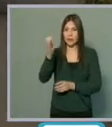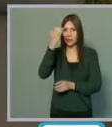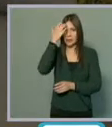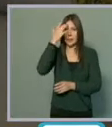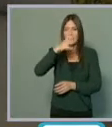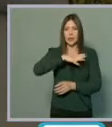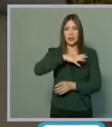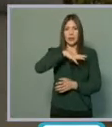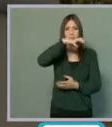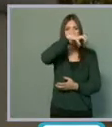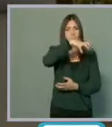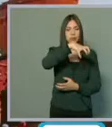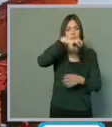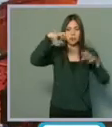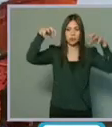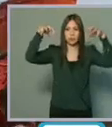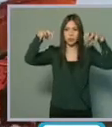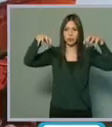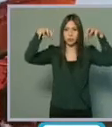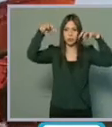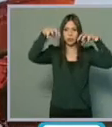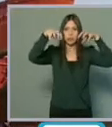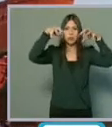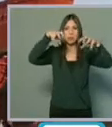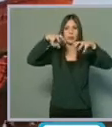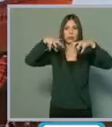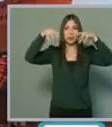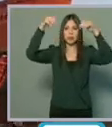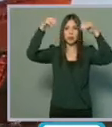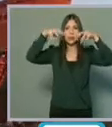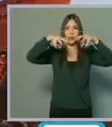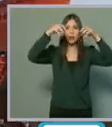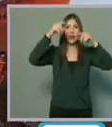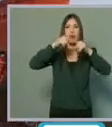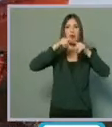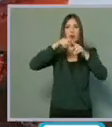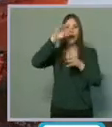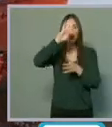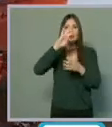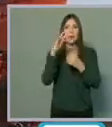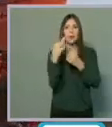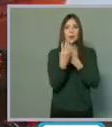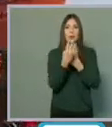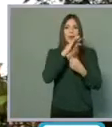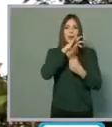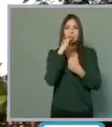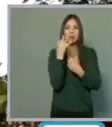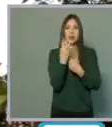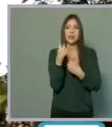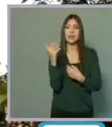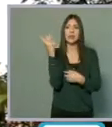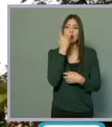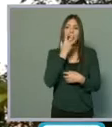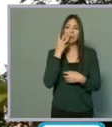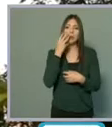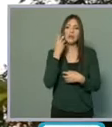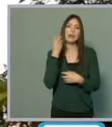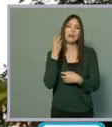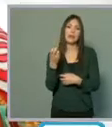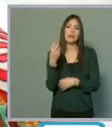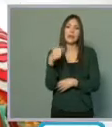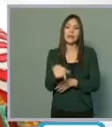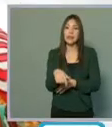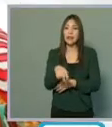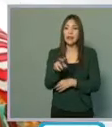de cebollitas de varios colores, etcétera, etcétera. Ya hemos visto infinidad de fotos porque de verdad es algo que aquí en México no